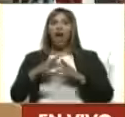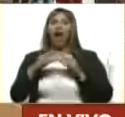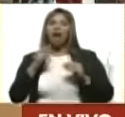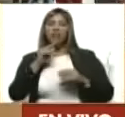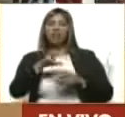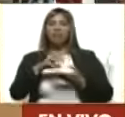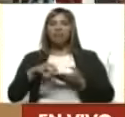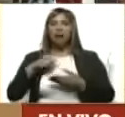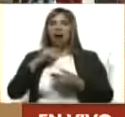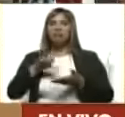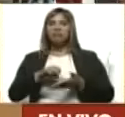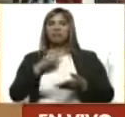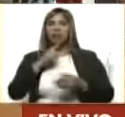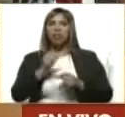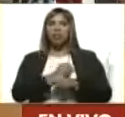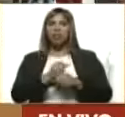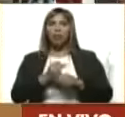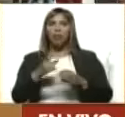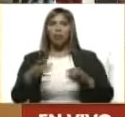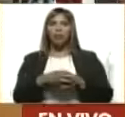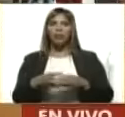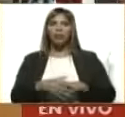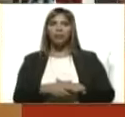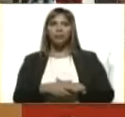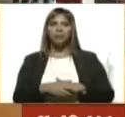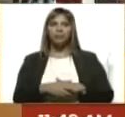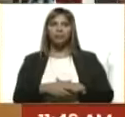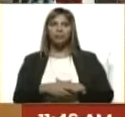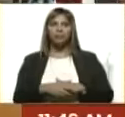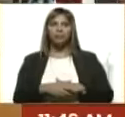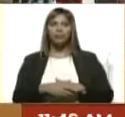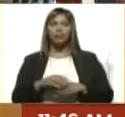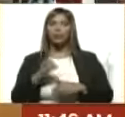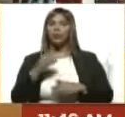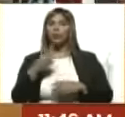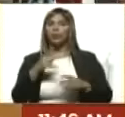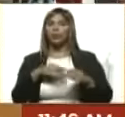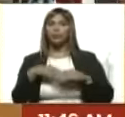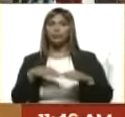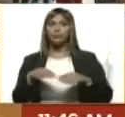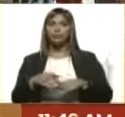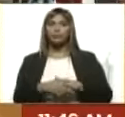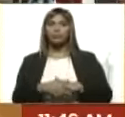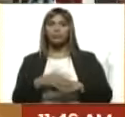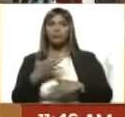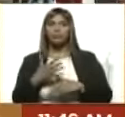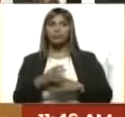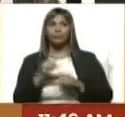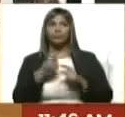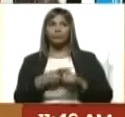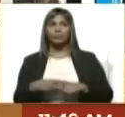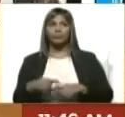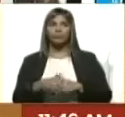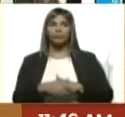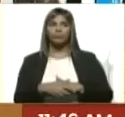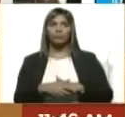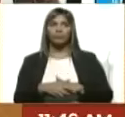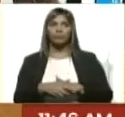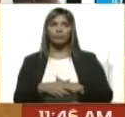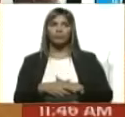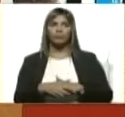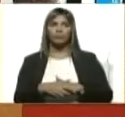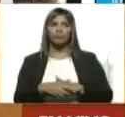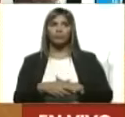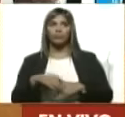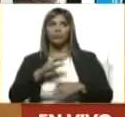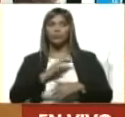todos los centros. Un trabajo de equipo, de equipo. ¿Cuánto vamos a movilizar? Bueno, saquemos la cuenta.